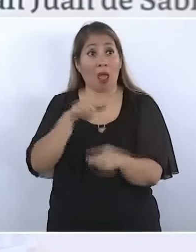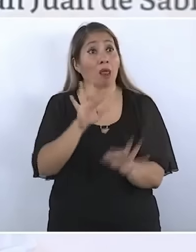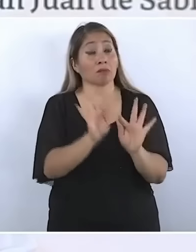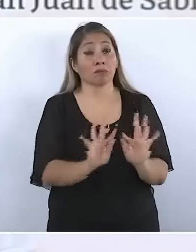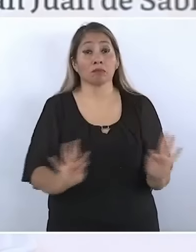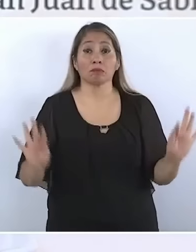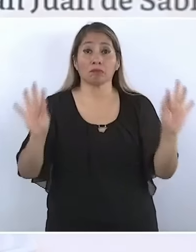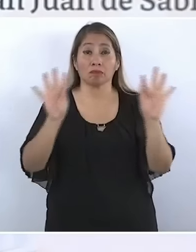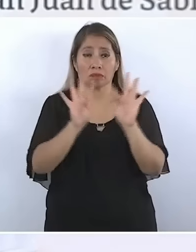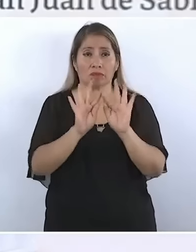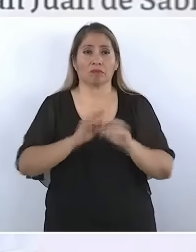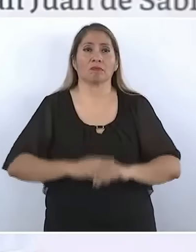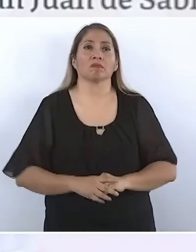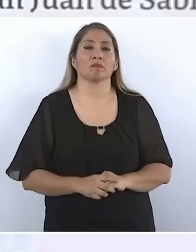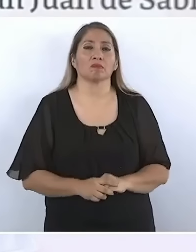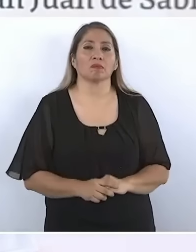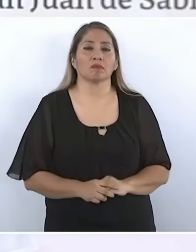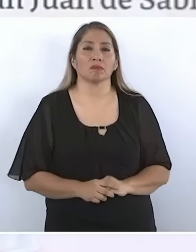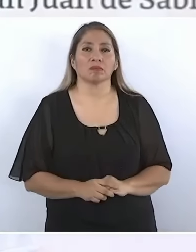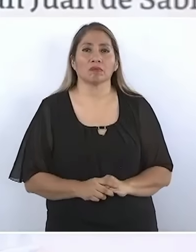importante, simbólico.